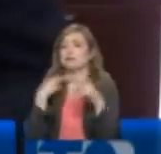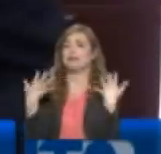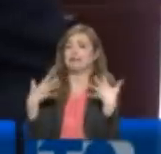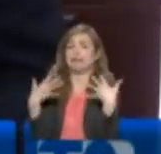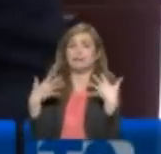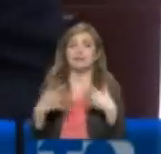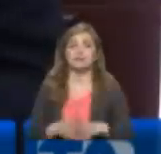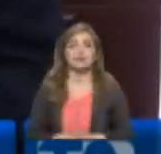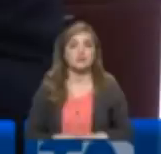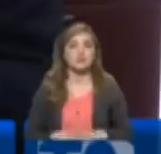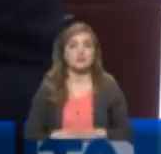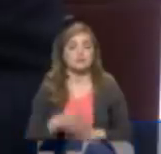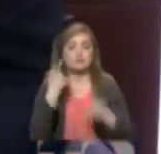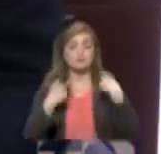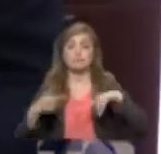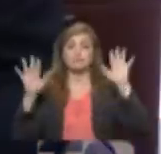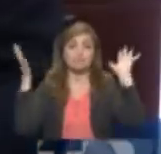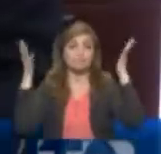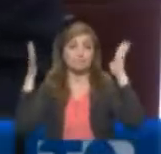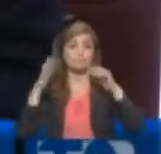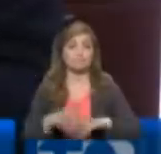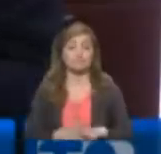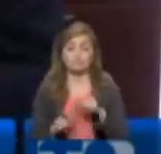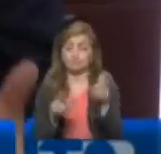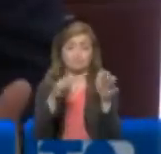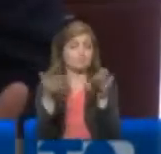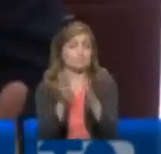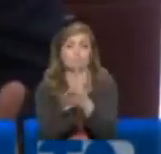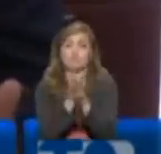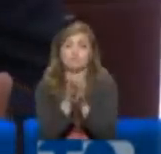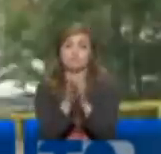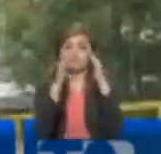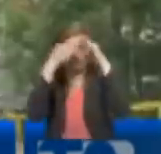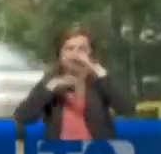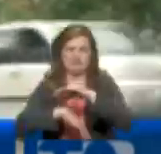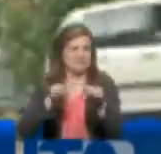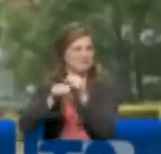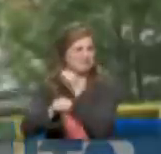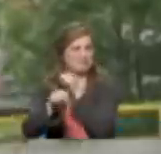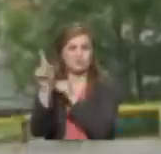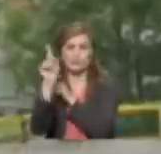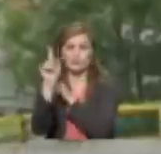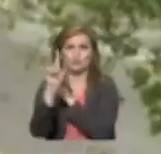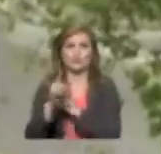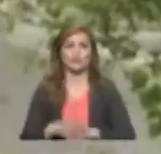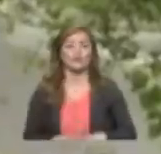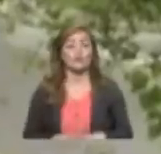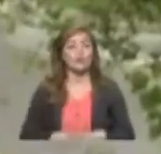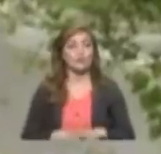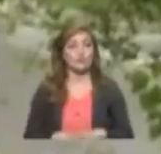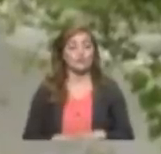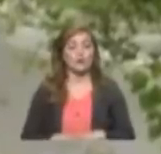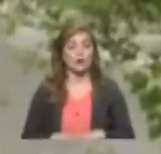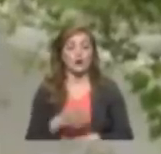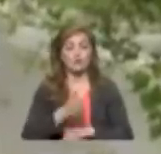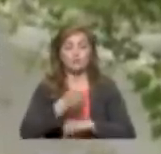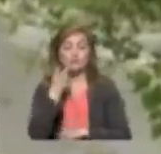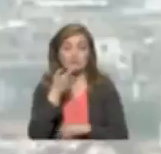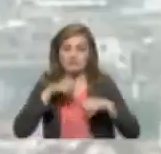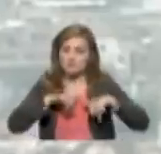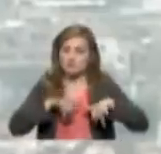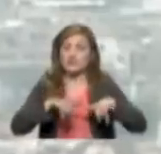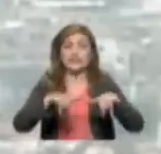no tenemos heridos no hay fallecidos ni daños materiales las autoridades no descartaron que los movimientos sísmicos